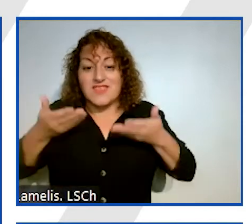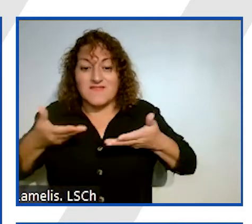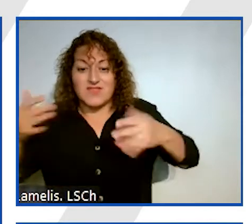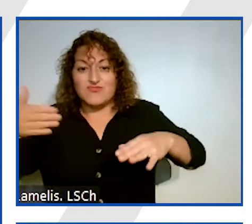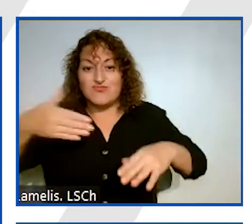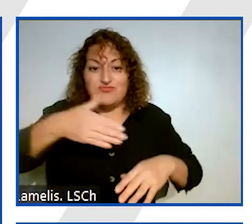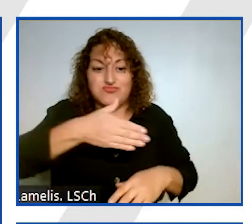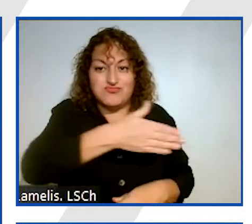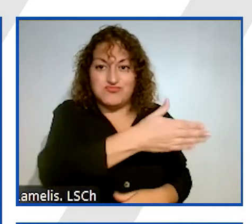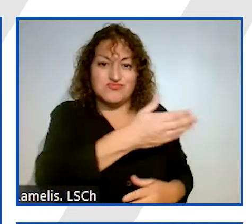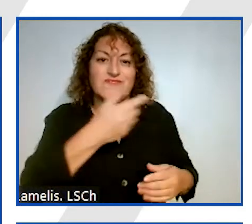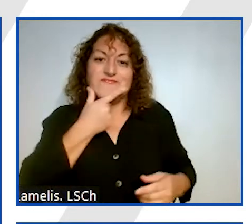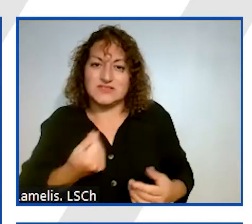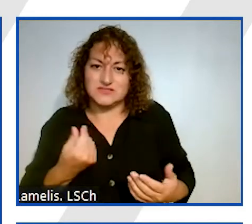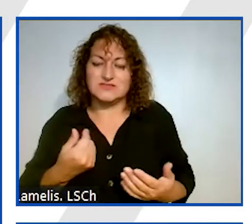mejor eficiencia de agua.